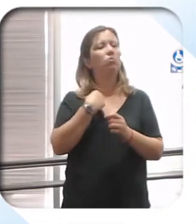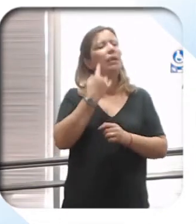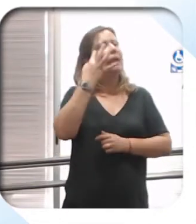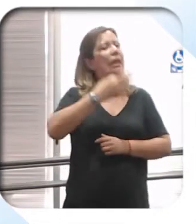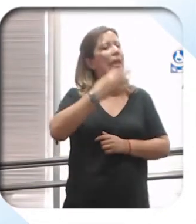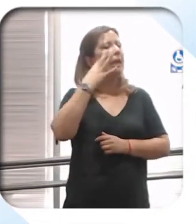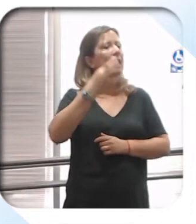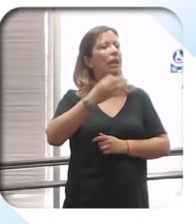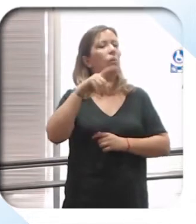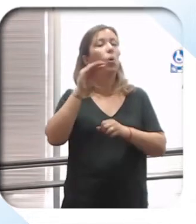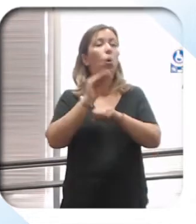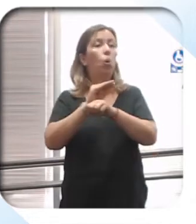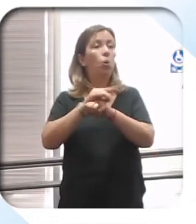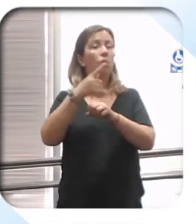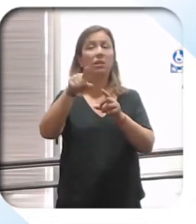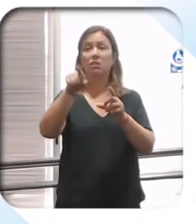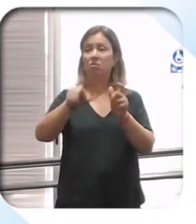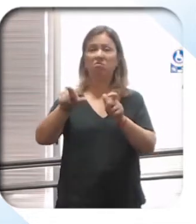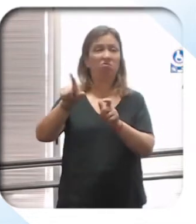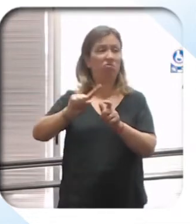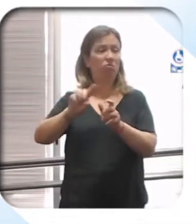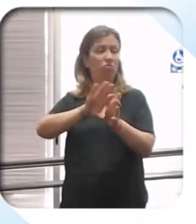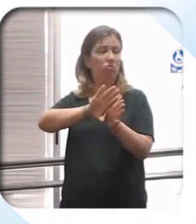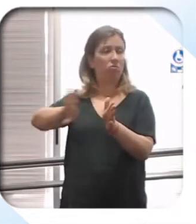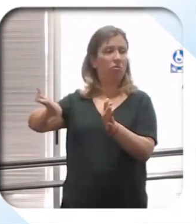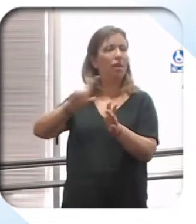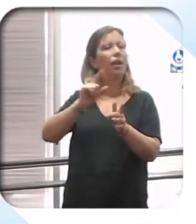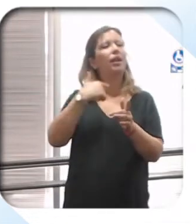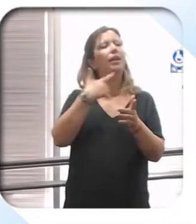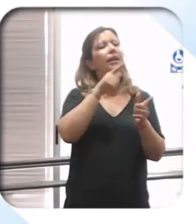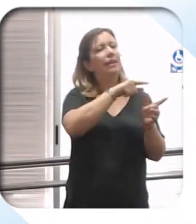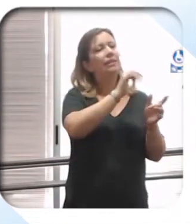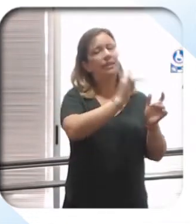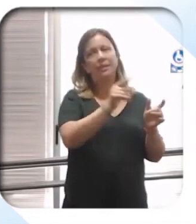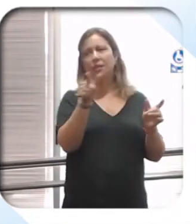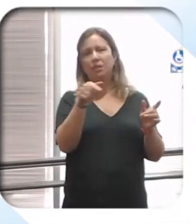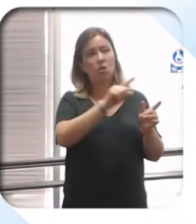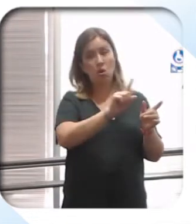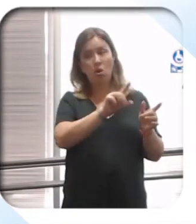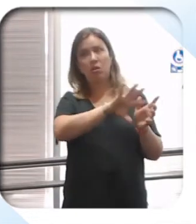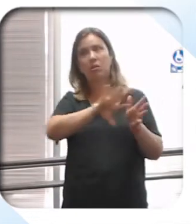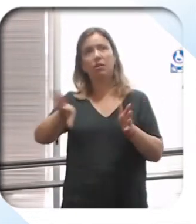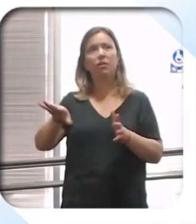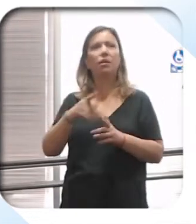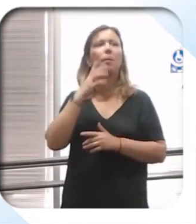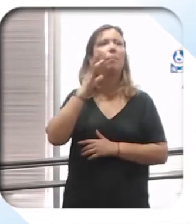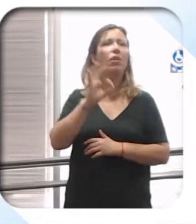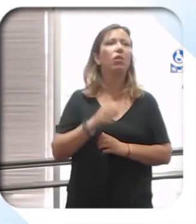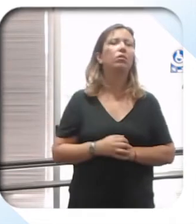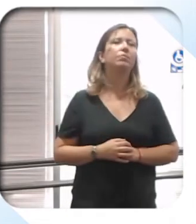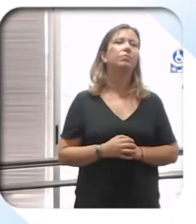excluimos culturalmente por estos estereotipos que se repiten. Perdón, Dieva,